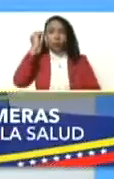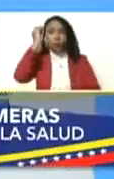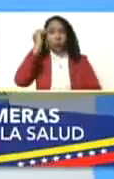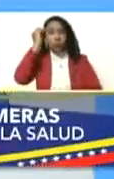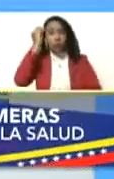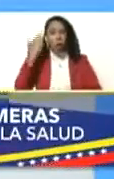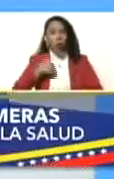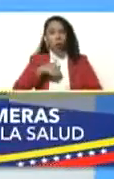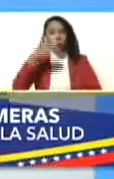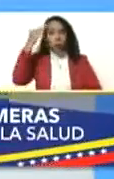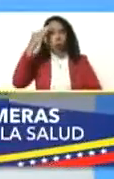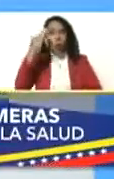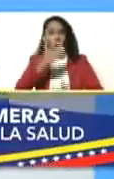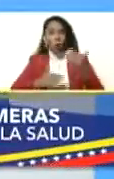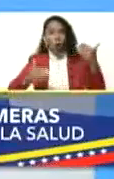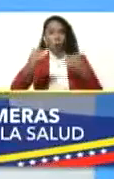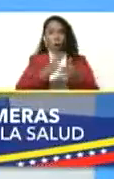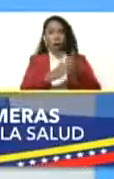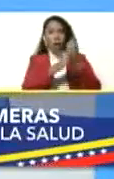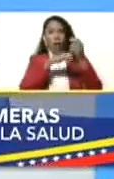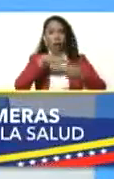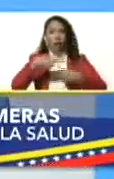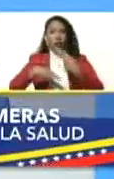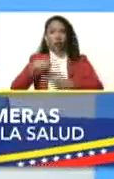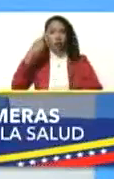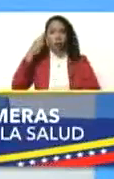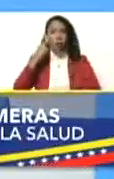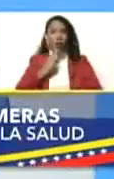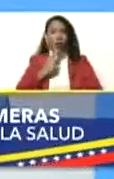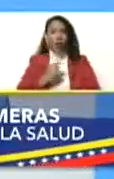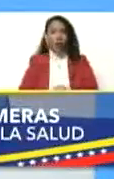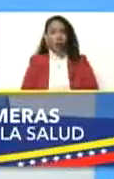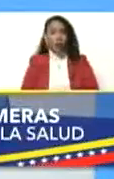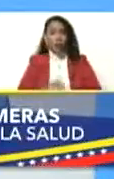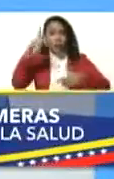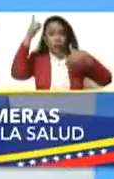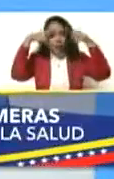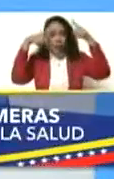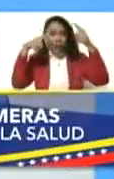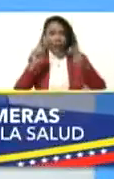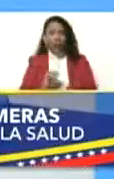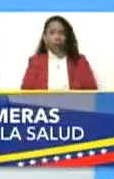nuestro comandante supremo y líder de la Revolución Bolivariana, Hugo Rafael Chávez Frías.